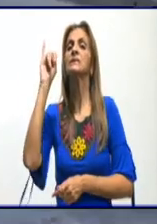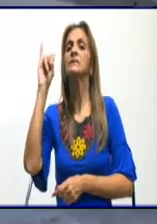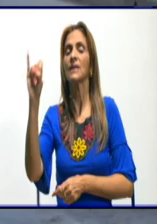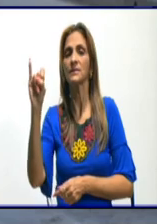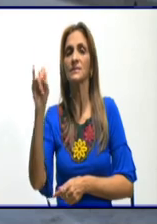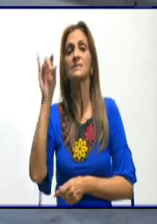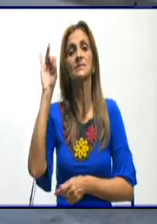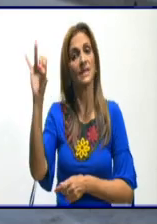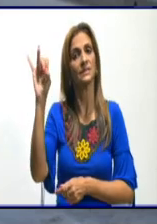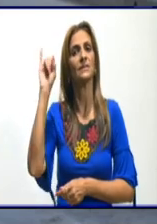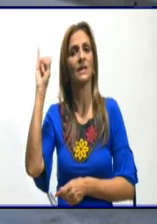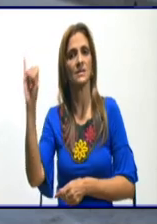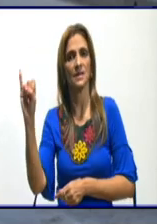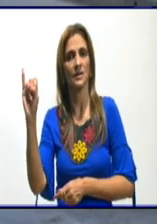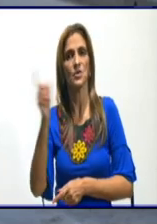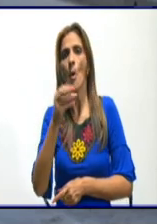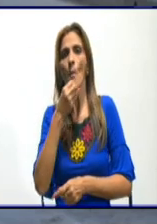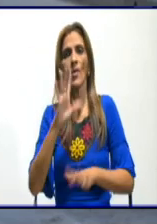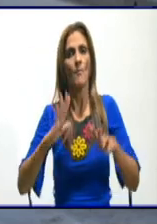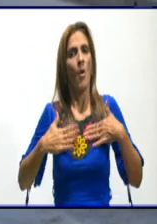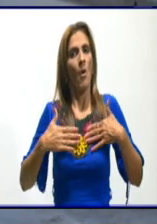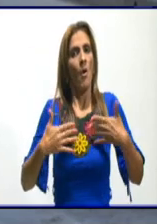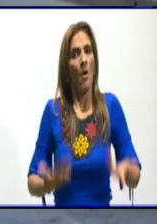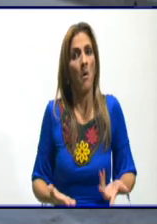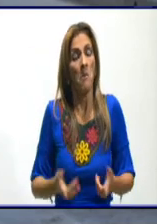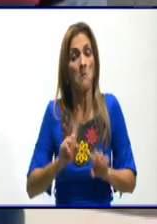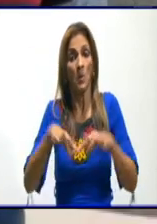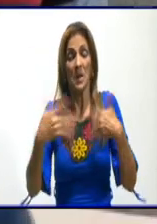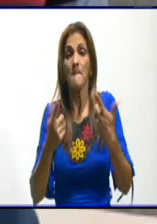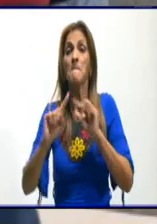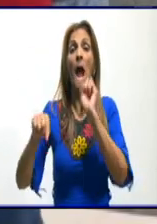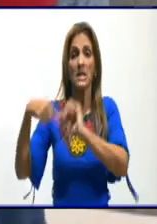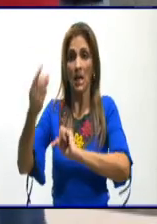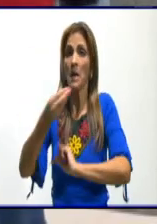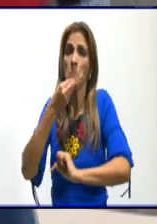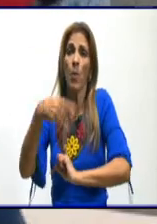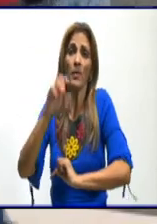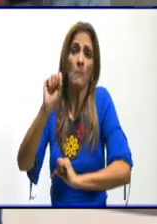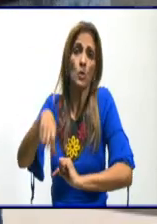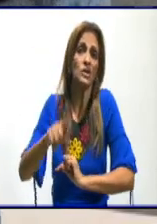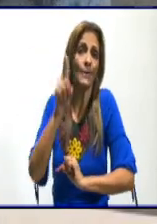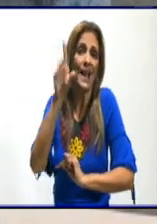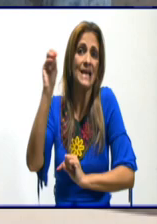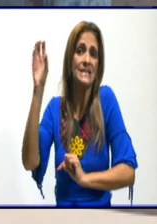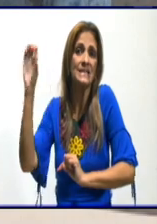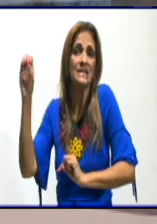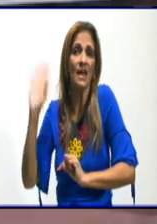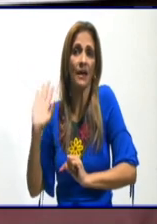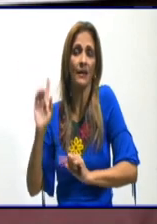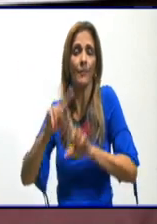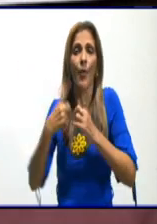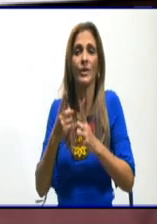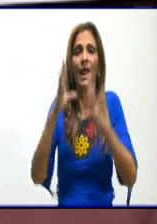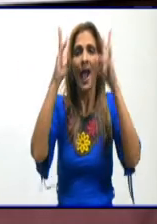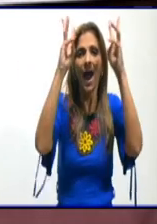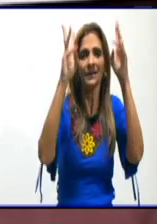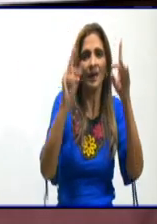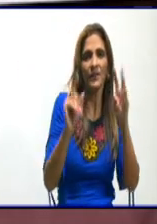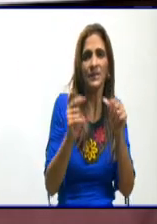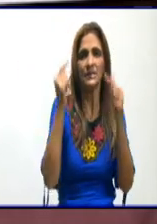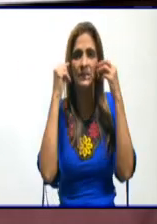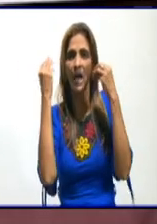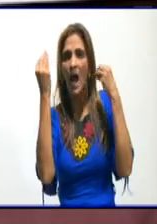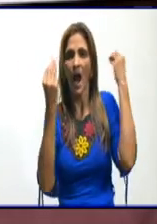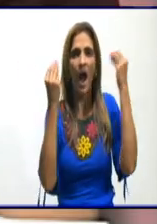No podemos desanimarnos porque mañana tengamos 100, porque así son las estadísticas. Aunque